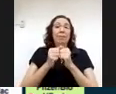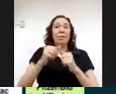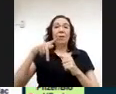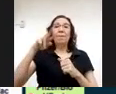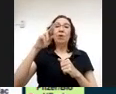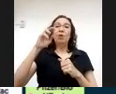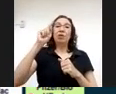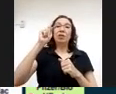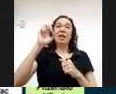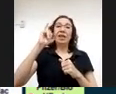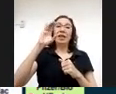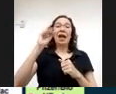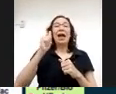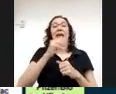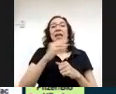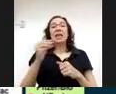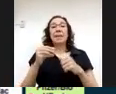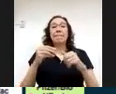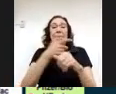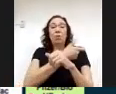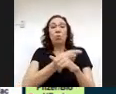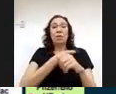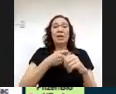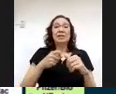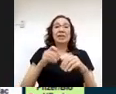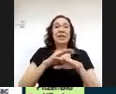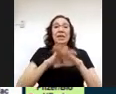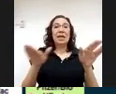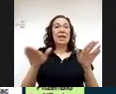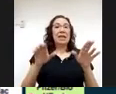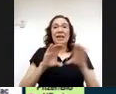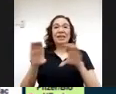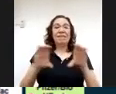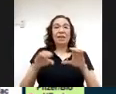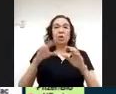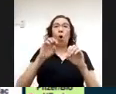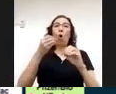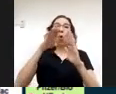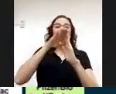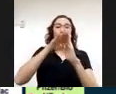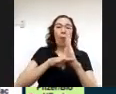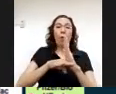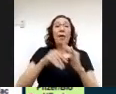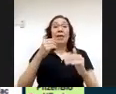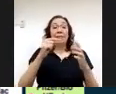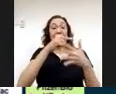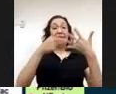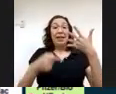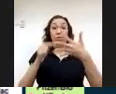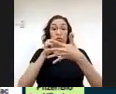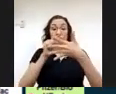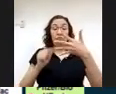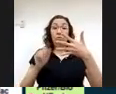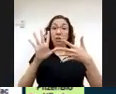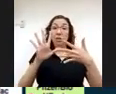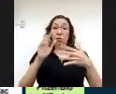y vacunas inactivadas o atenuadas. De estas 5 tipos de vacunas,